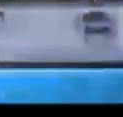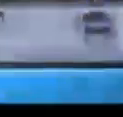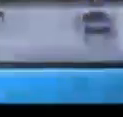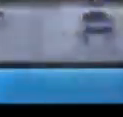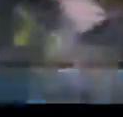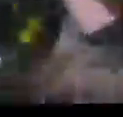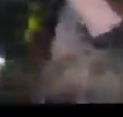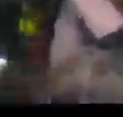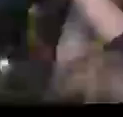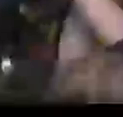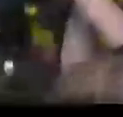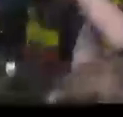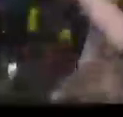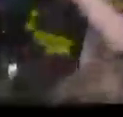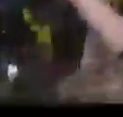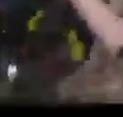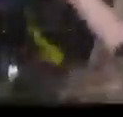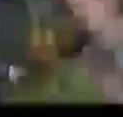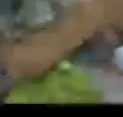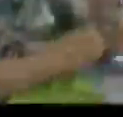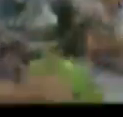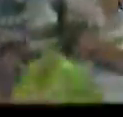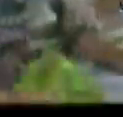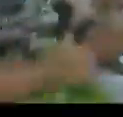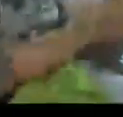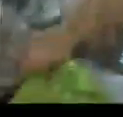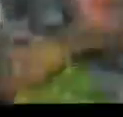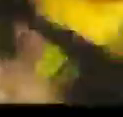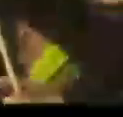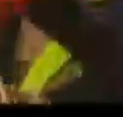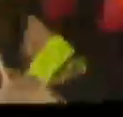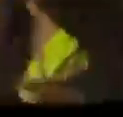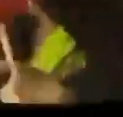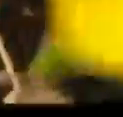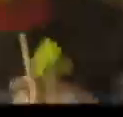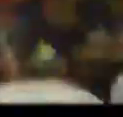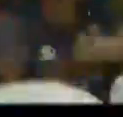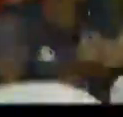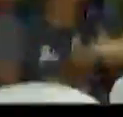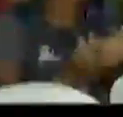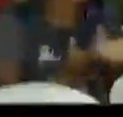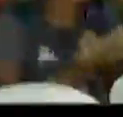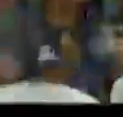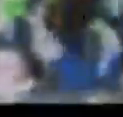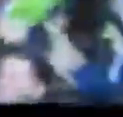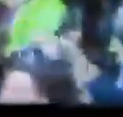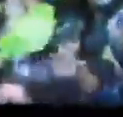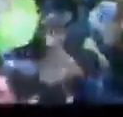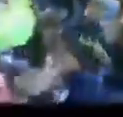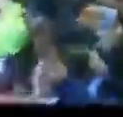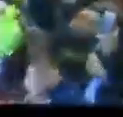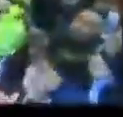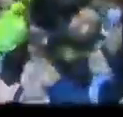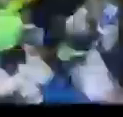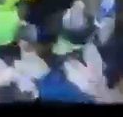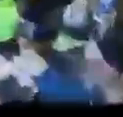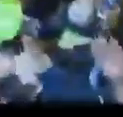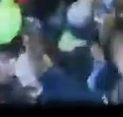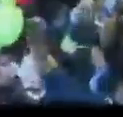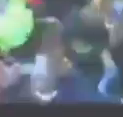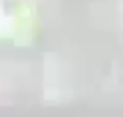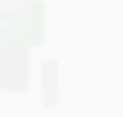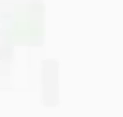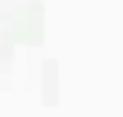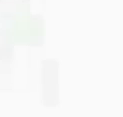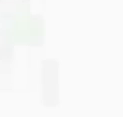más grandes artistas del momento. Asiste esta noche histórica a celebrar la nueva patria y a gritar en una sola voz. Gracias,